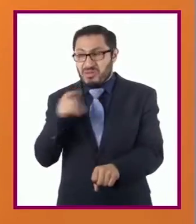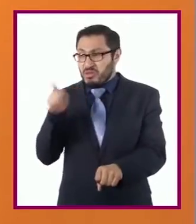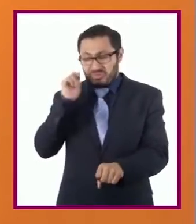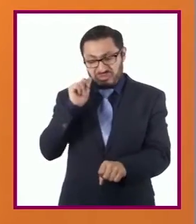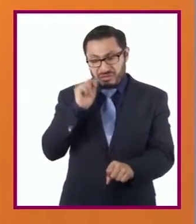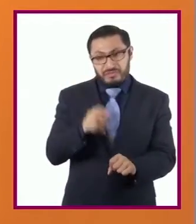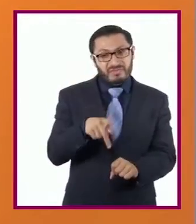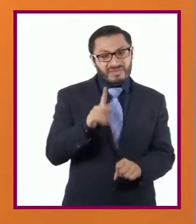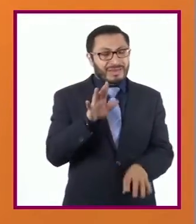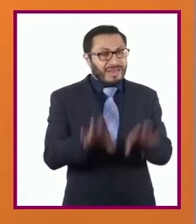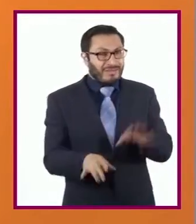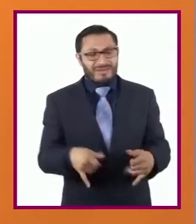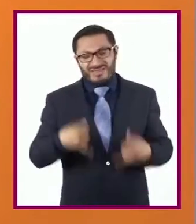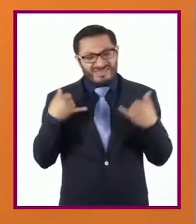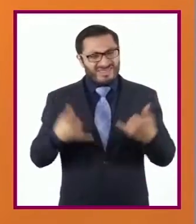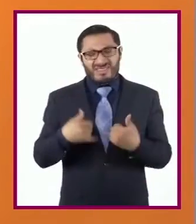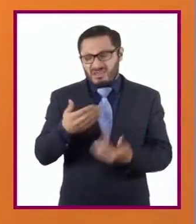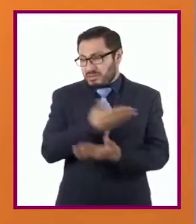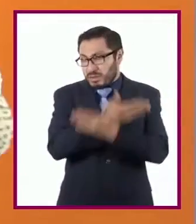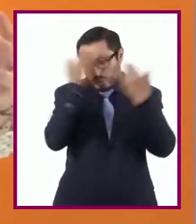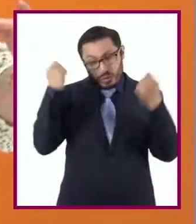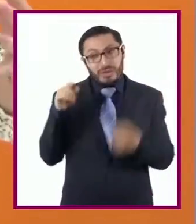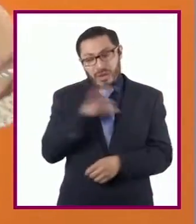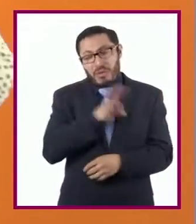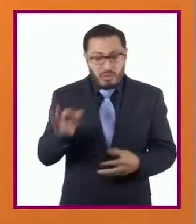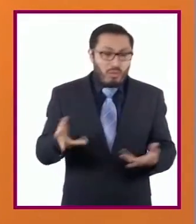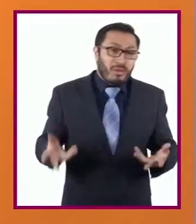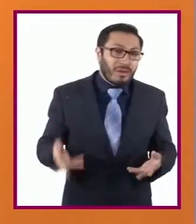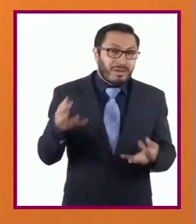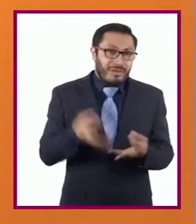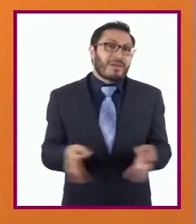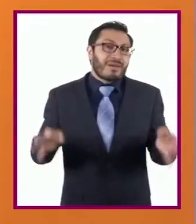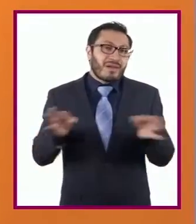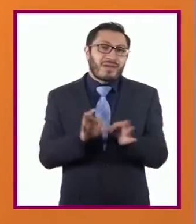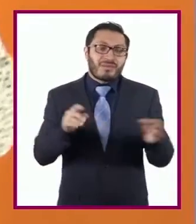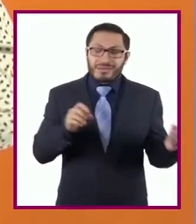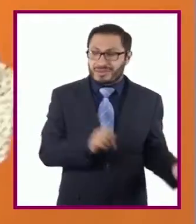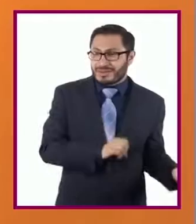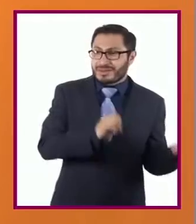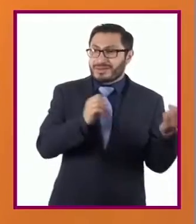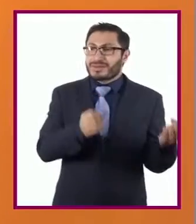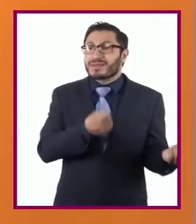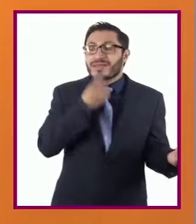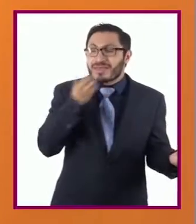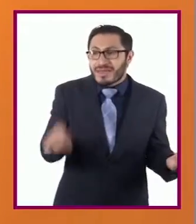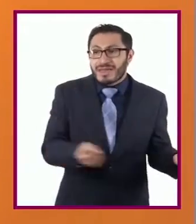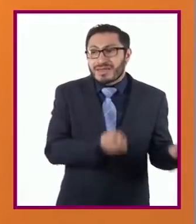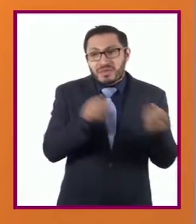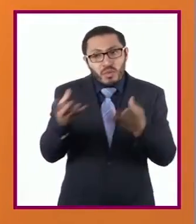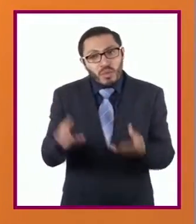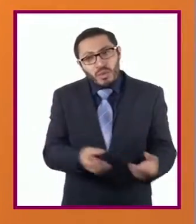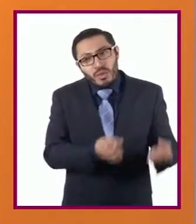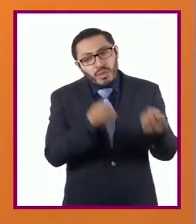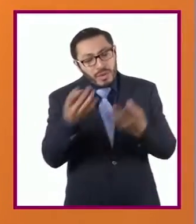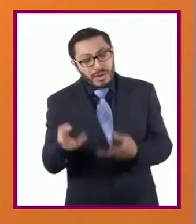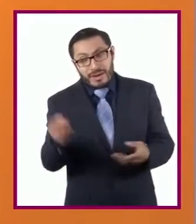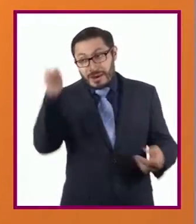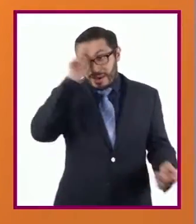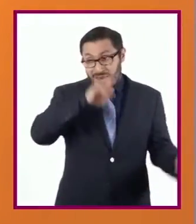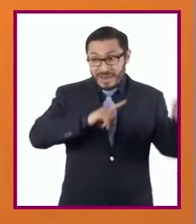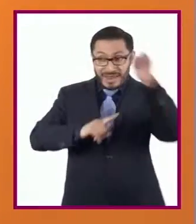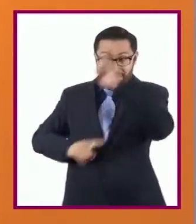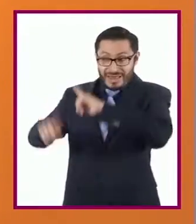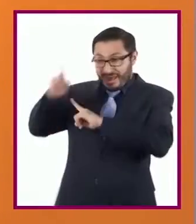adolescente no sabe que es bueno para eso. Entonces es importante la referencia externa, es importante escuchar de los